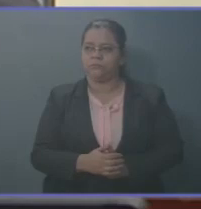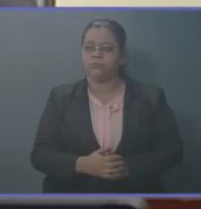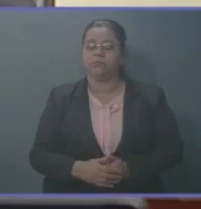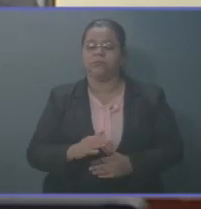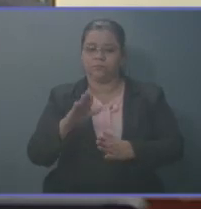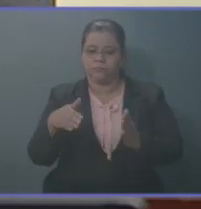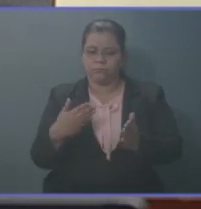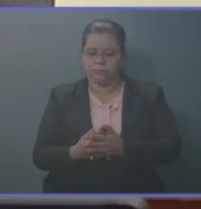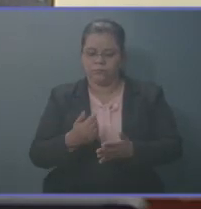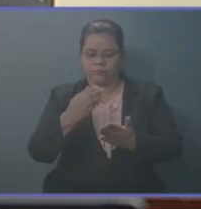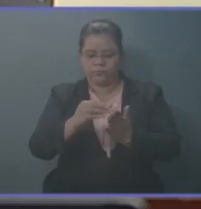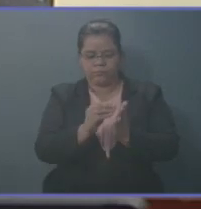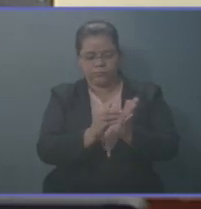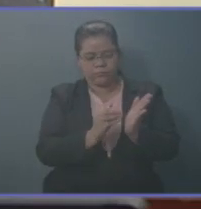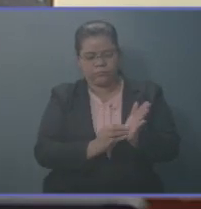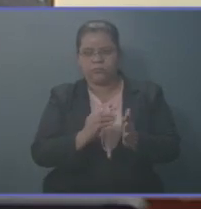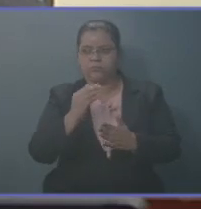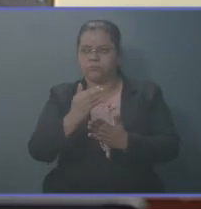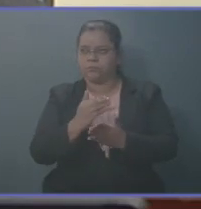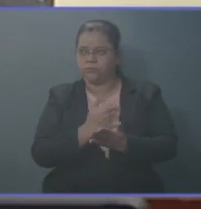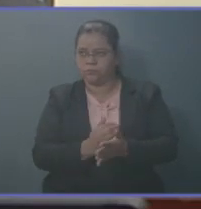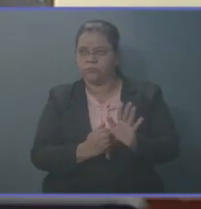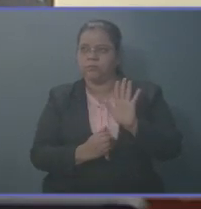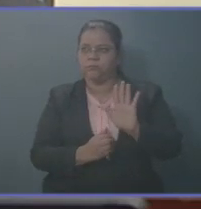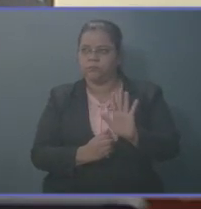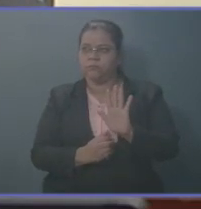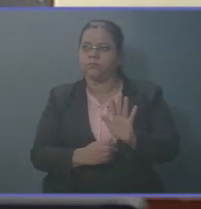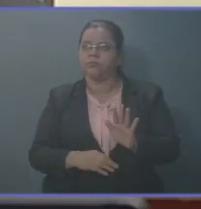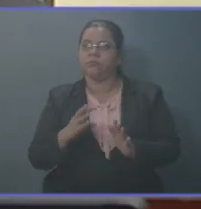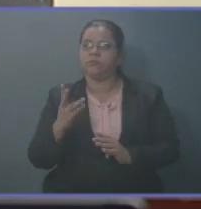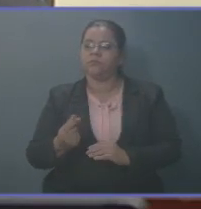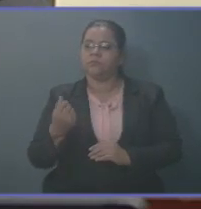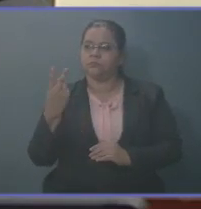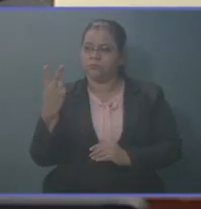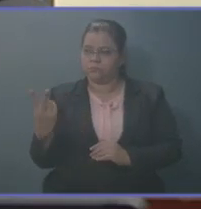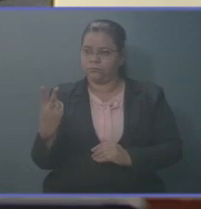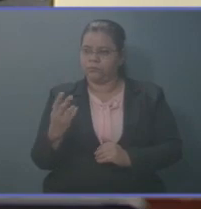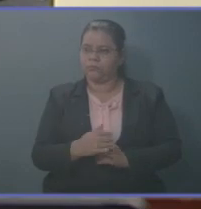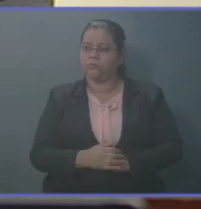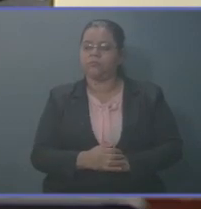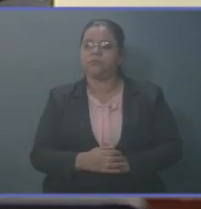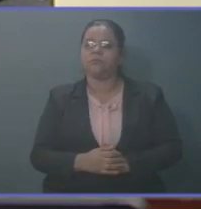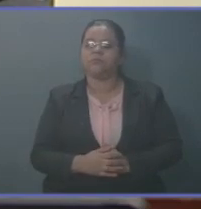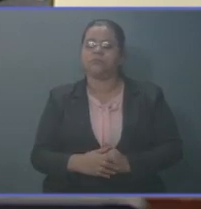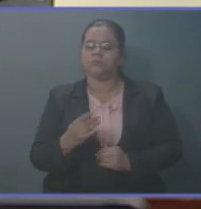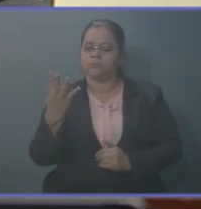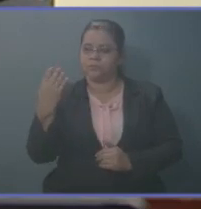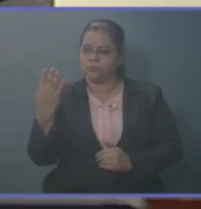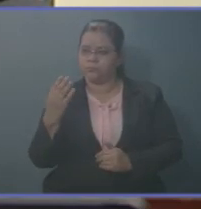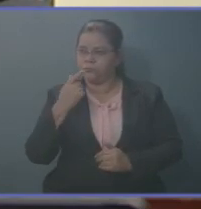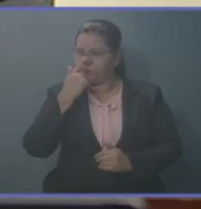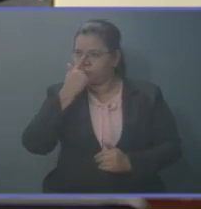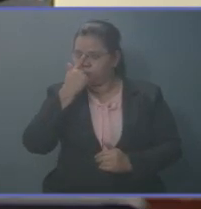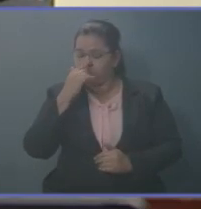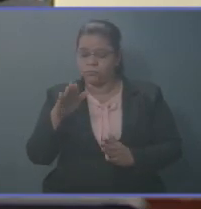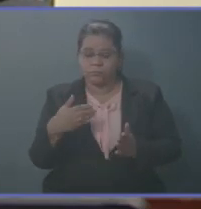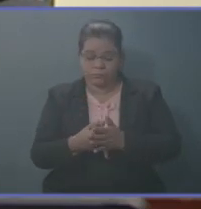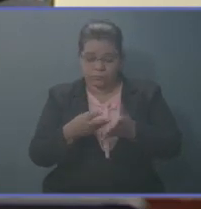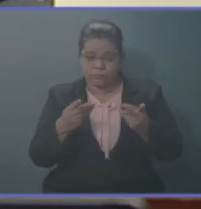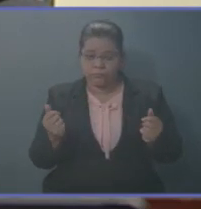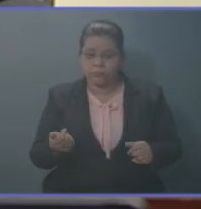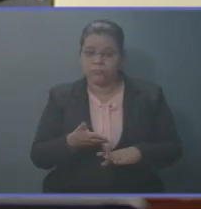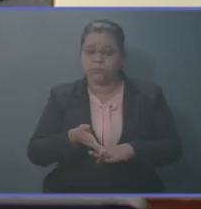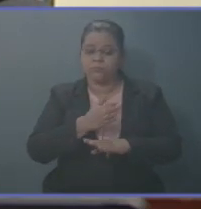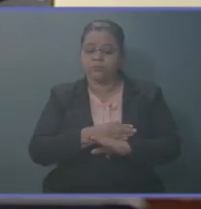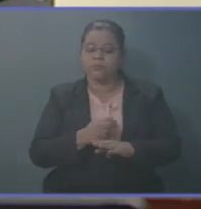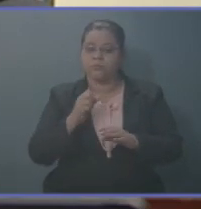con los parámetros establecidos en el Romanos 5, número 2 de la referida resolución. Romanos 14, que por resolución pronunciada a